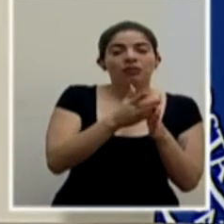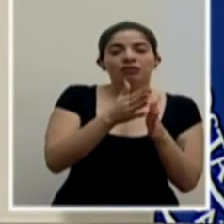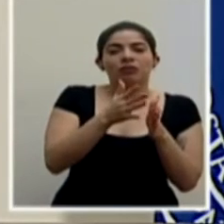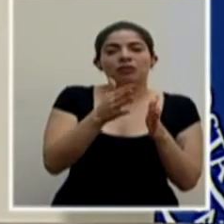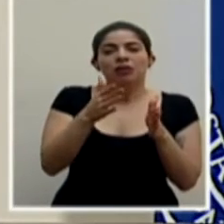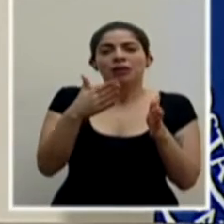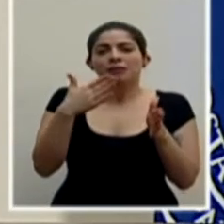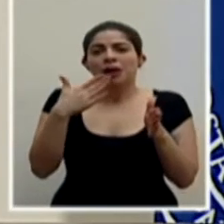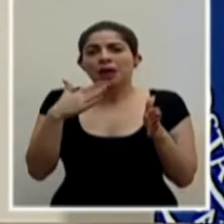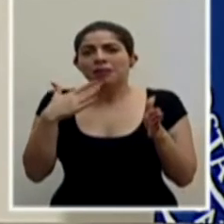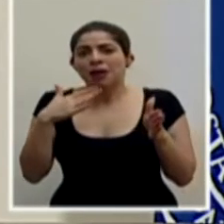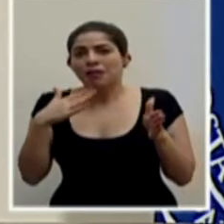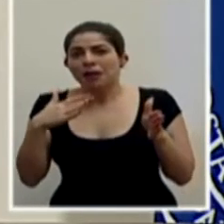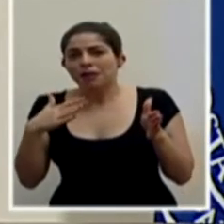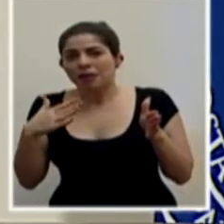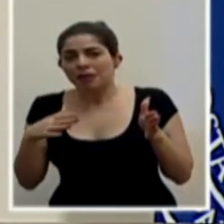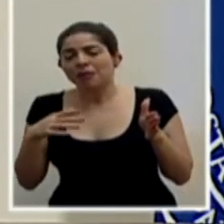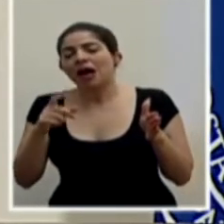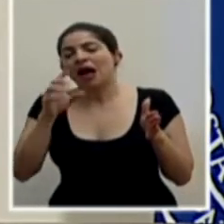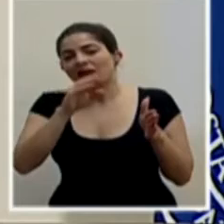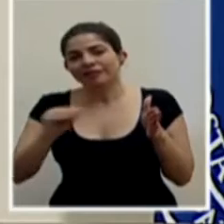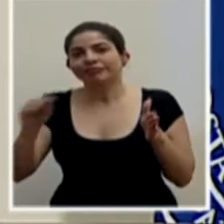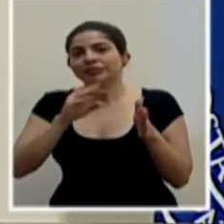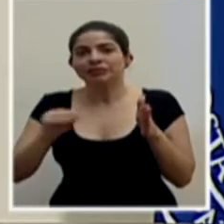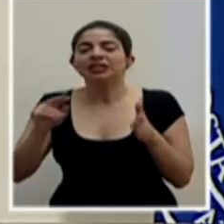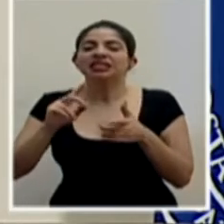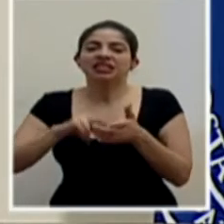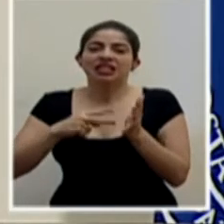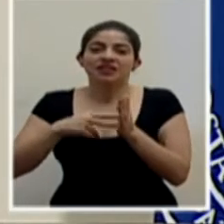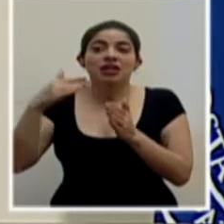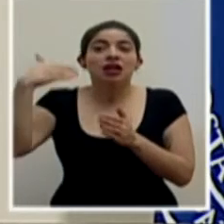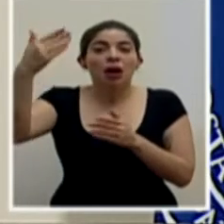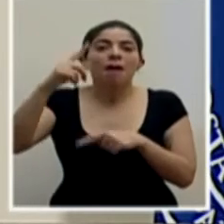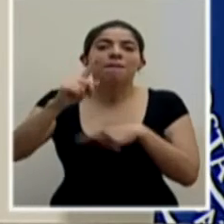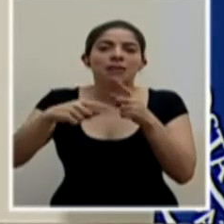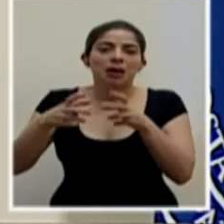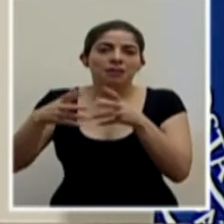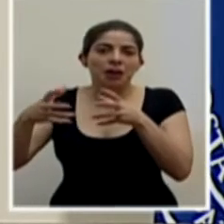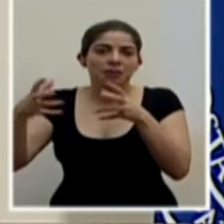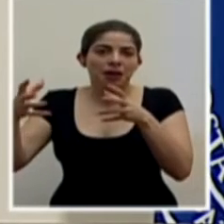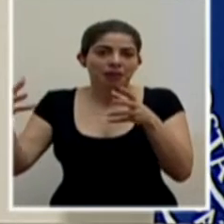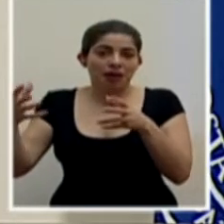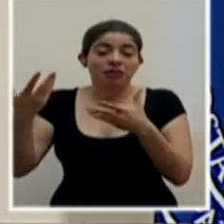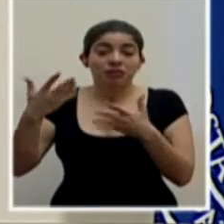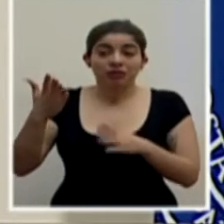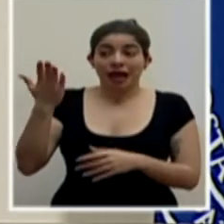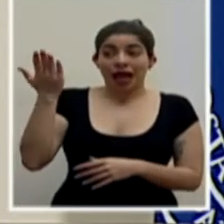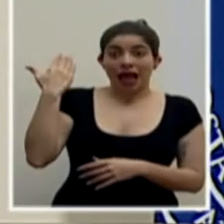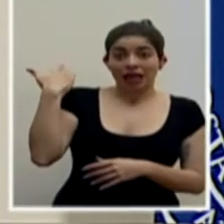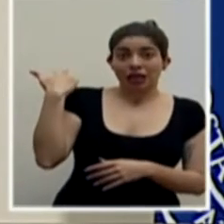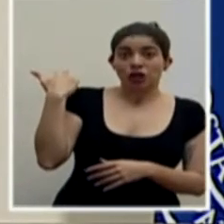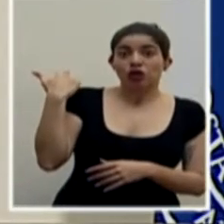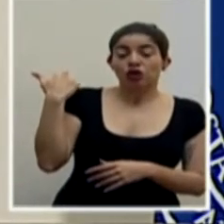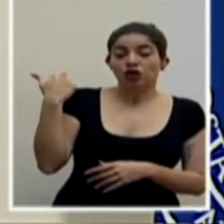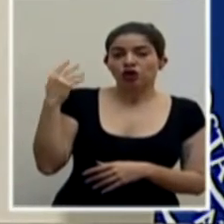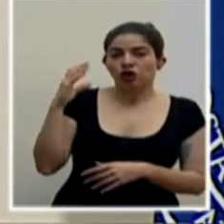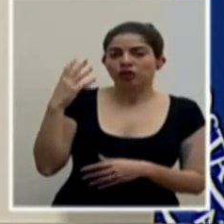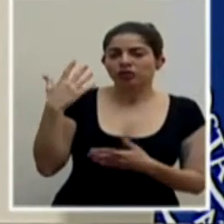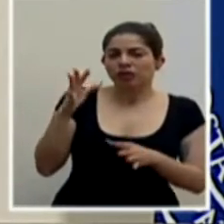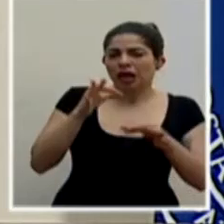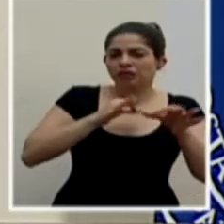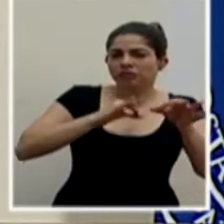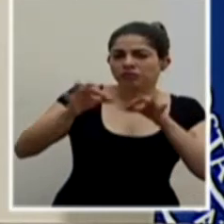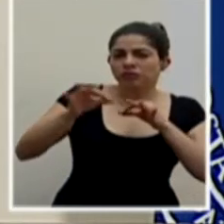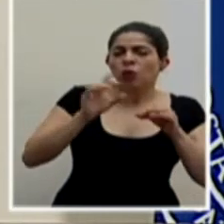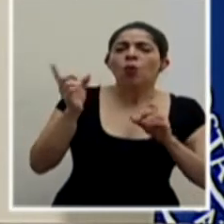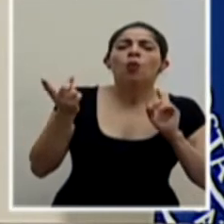enfermedad donde prevemos que vamos a estar recibiendo más pacientes. Ya en días pasados se ha detallado todos